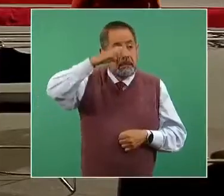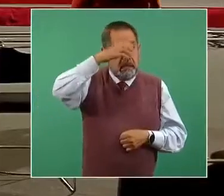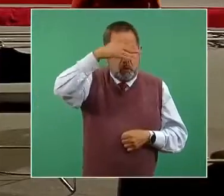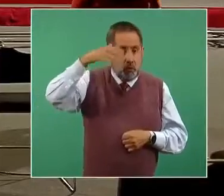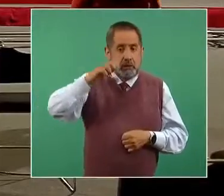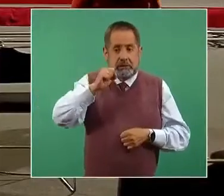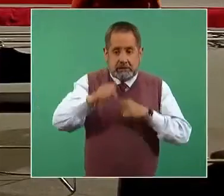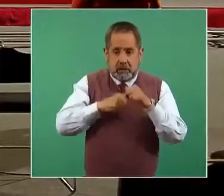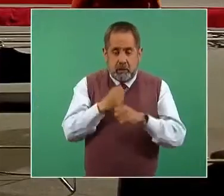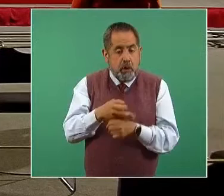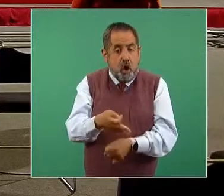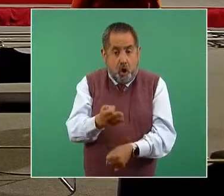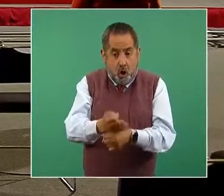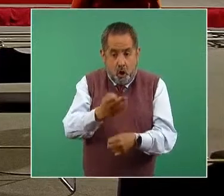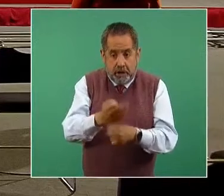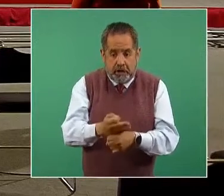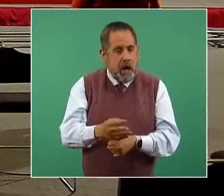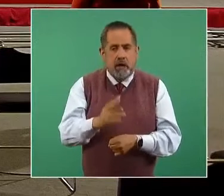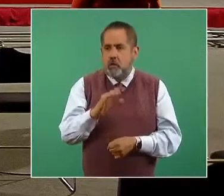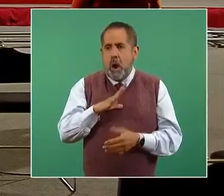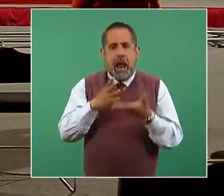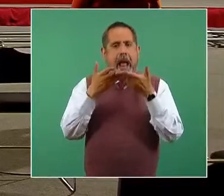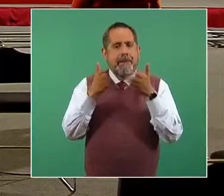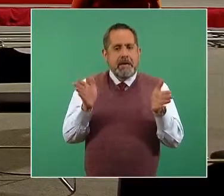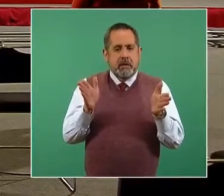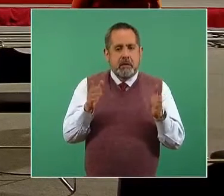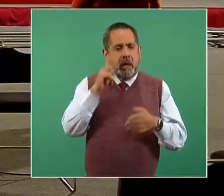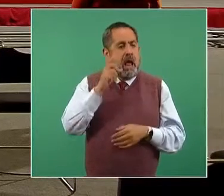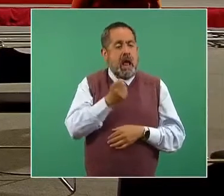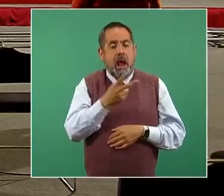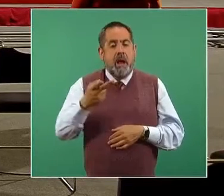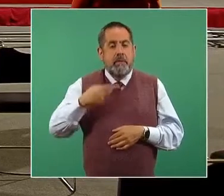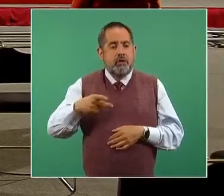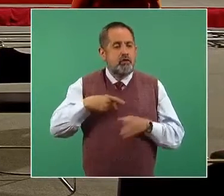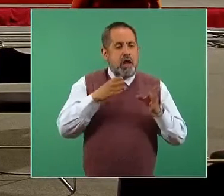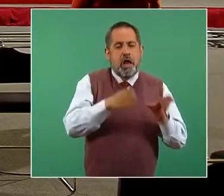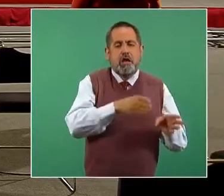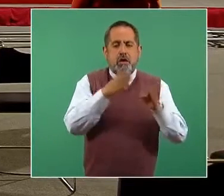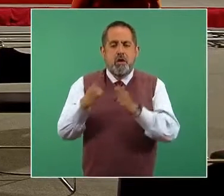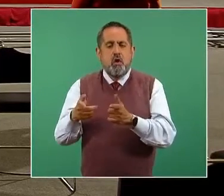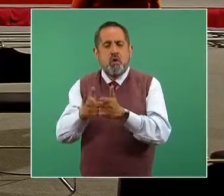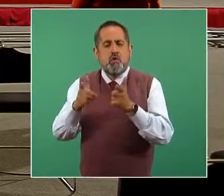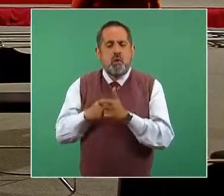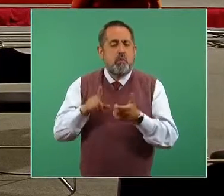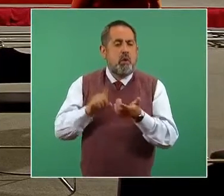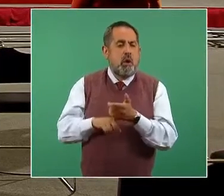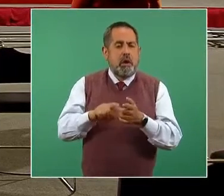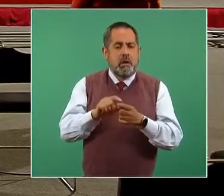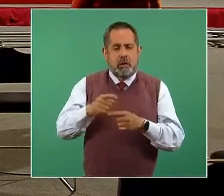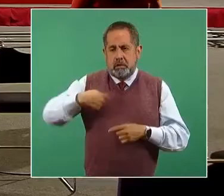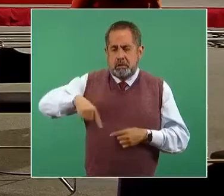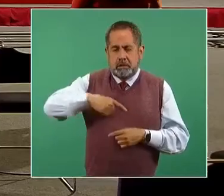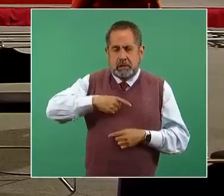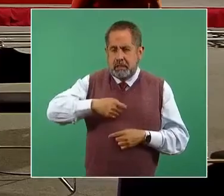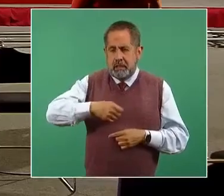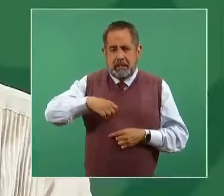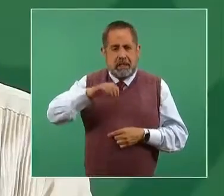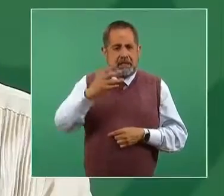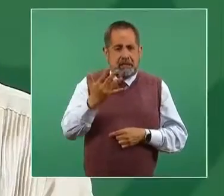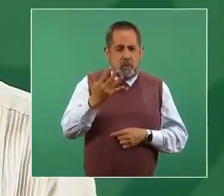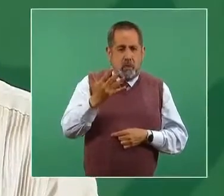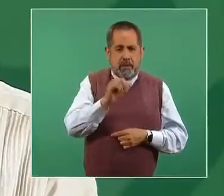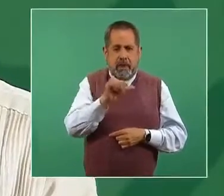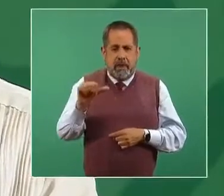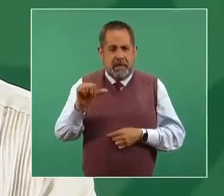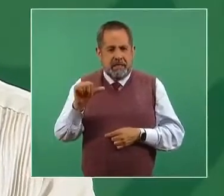años. Pero en este momento no está abierto para personas del siguiente grupo, que somos quienes tenemos de 50